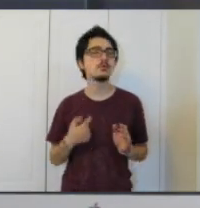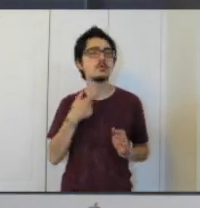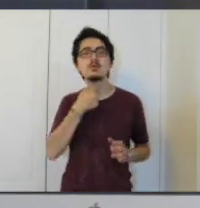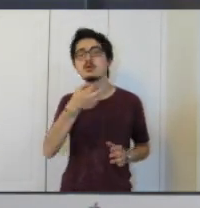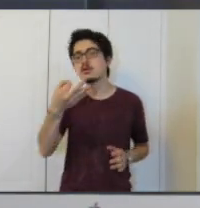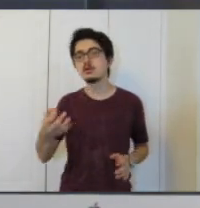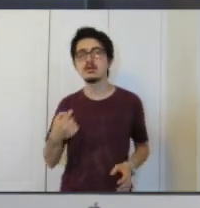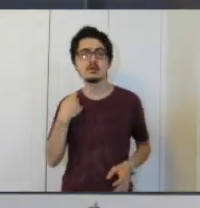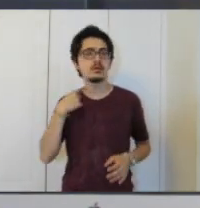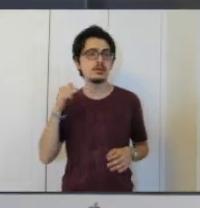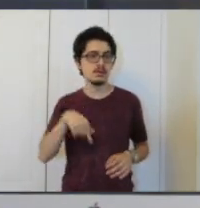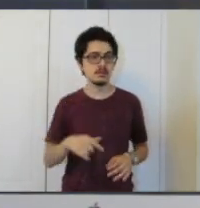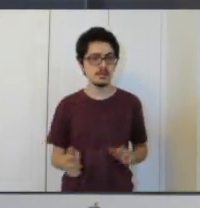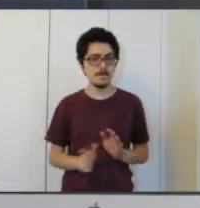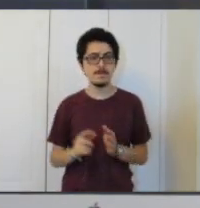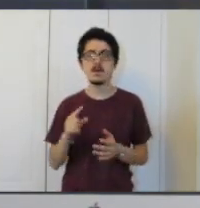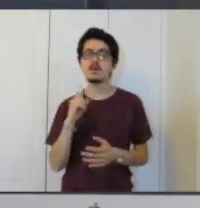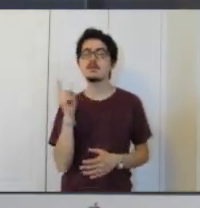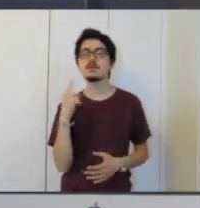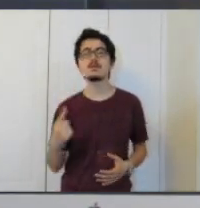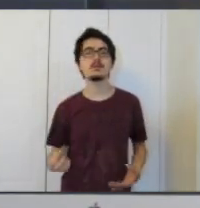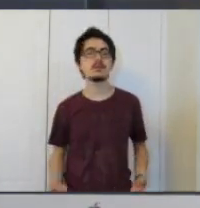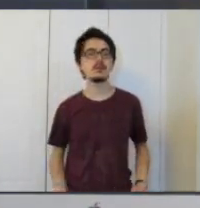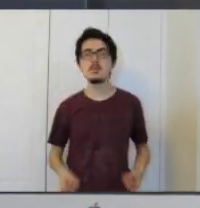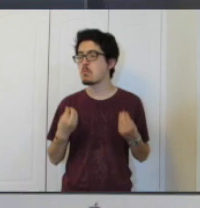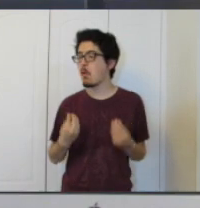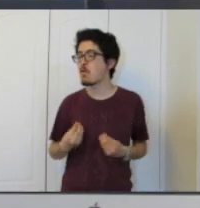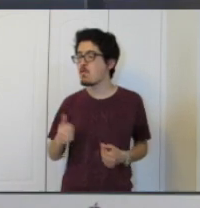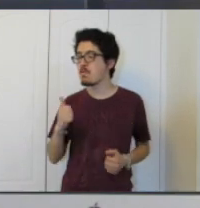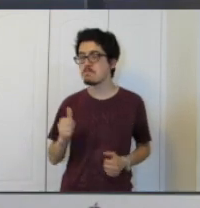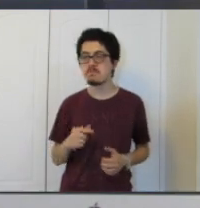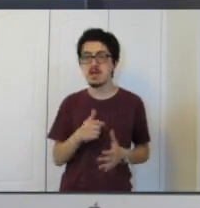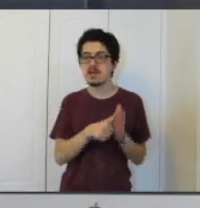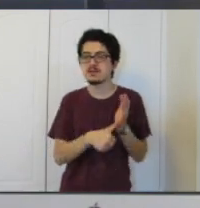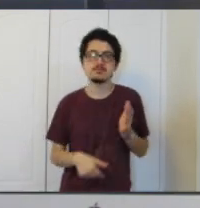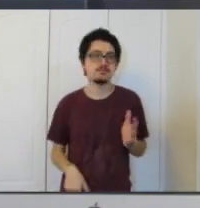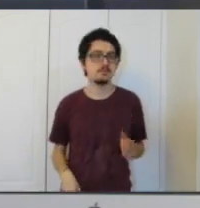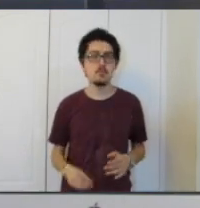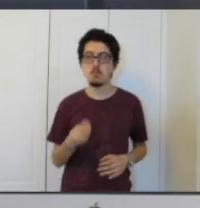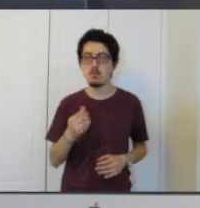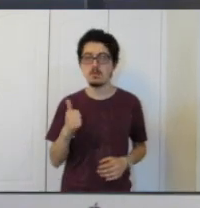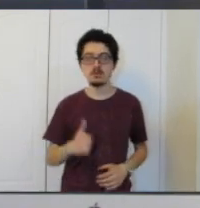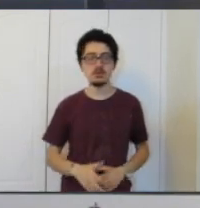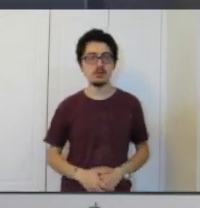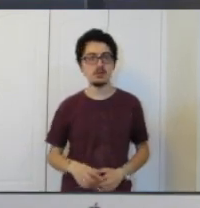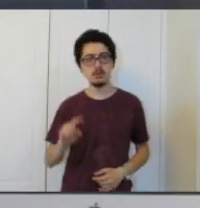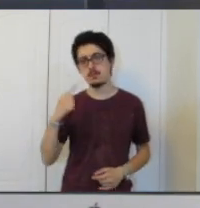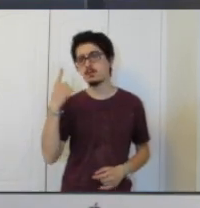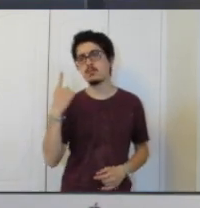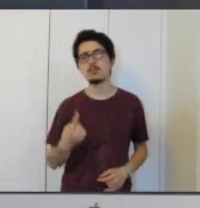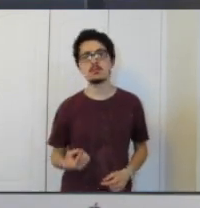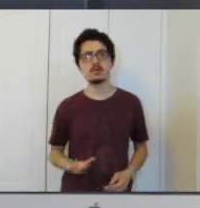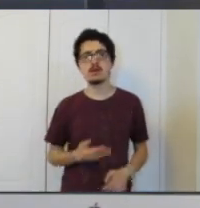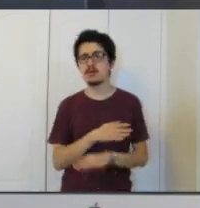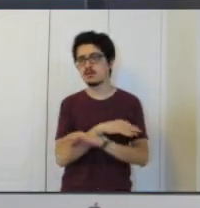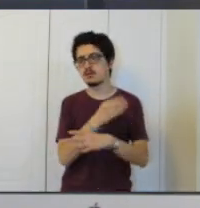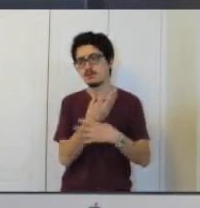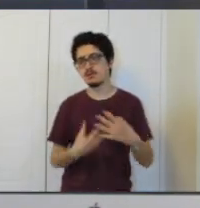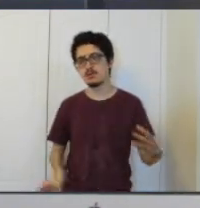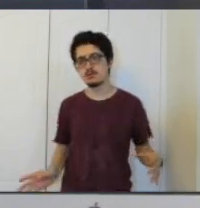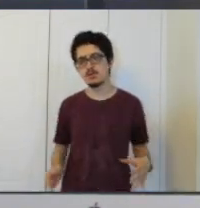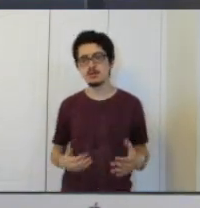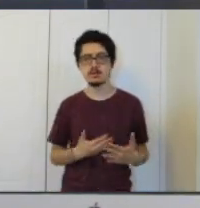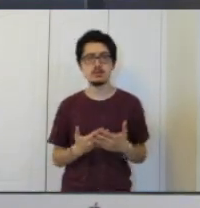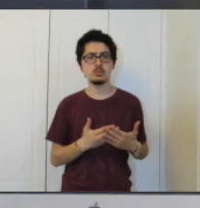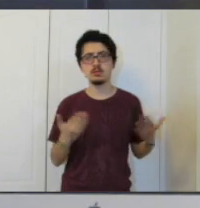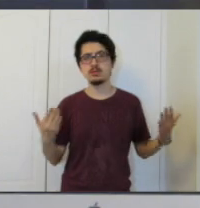son El diario de un vampiro en pijama, o pijama, Las naves del destino, de Robin Hood, y